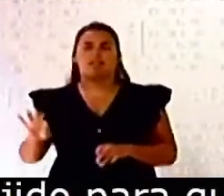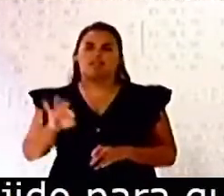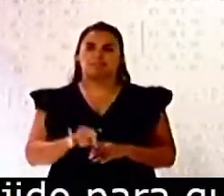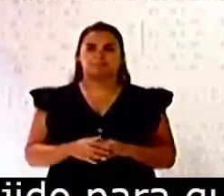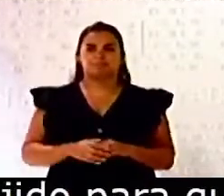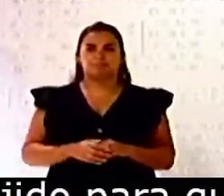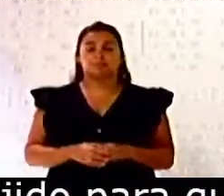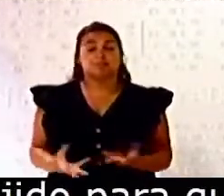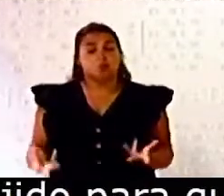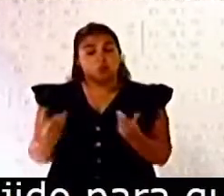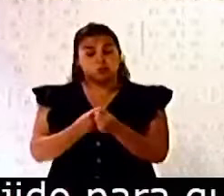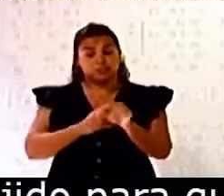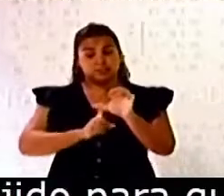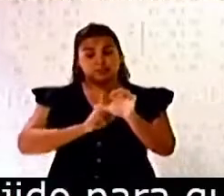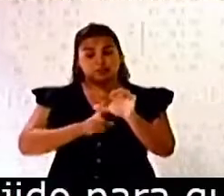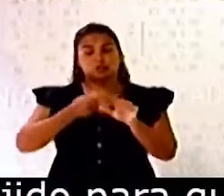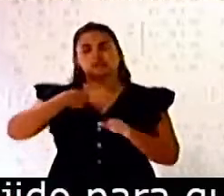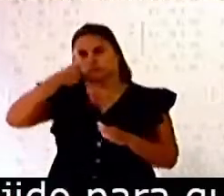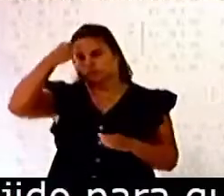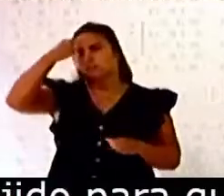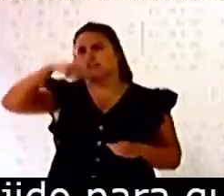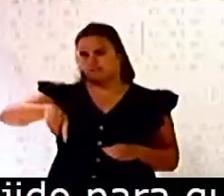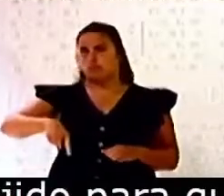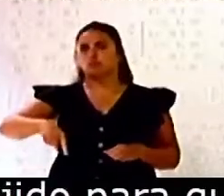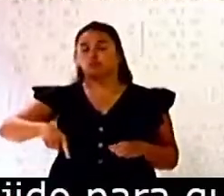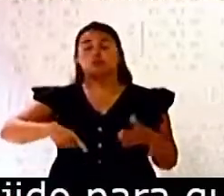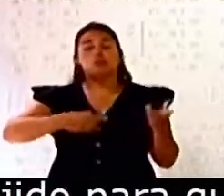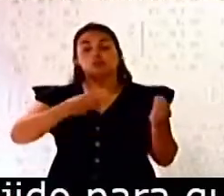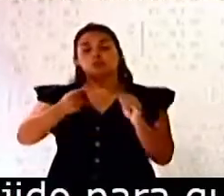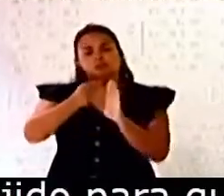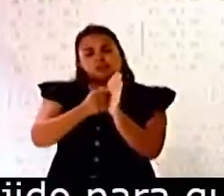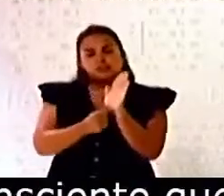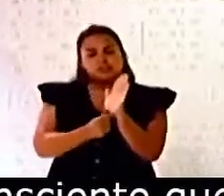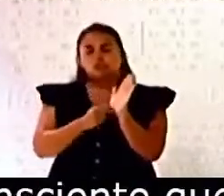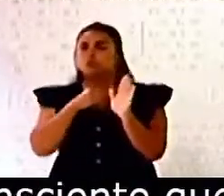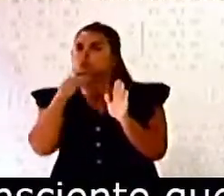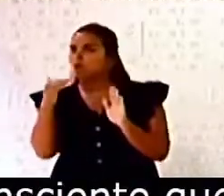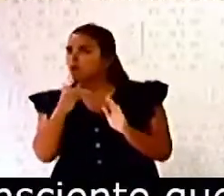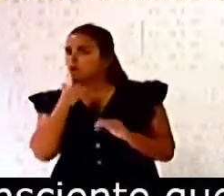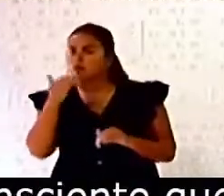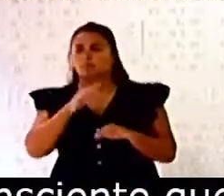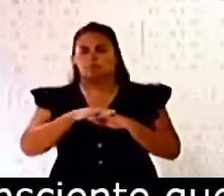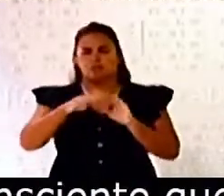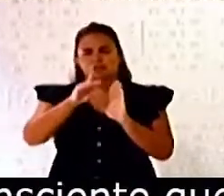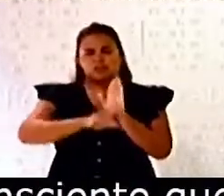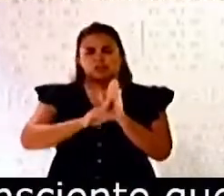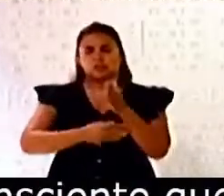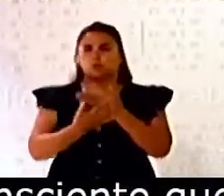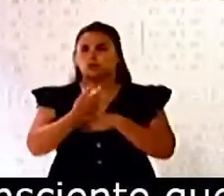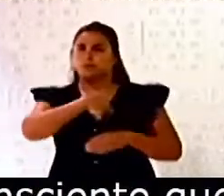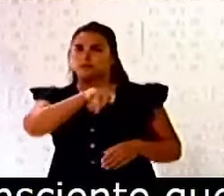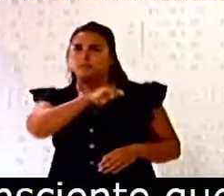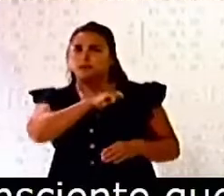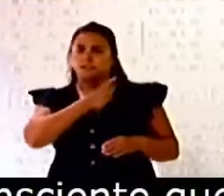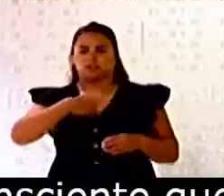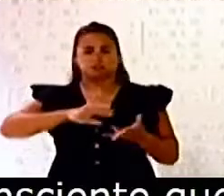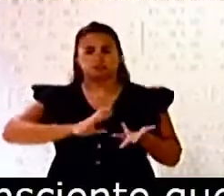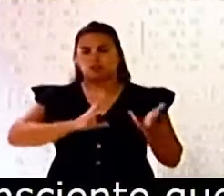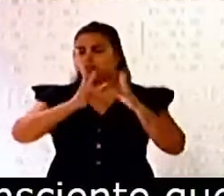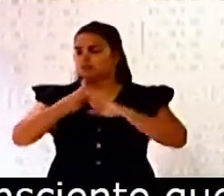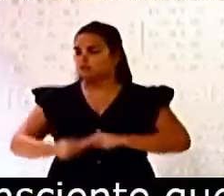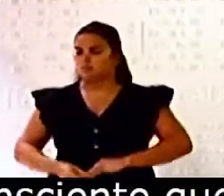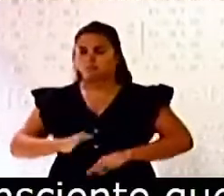la Junta de Extremadura somos conscientes de que muchos de los requisitos de ese decreto del Gobierno de España, que adaptamos luego a la